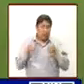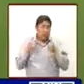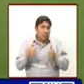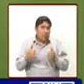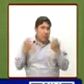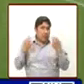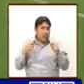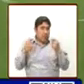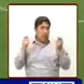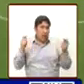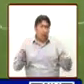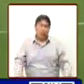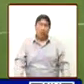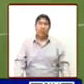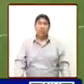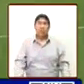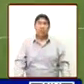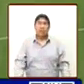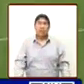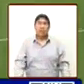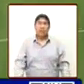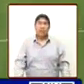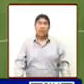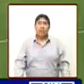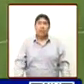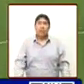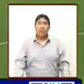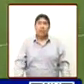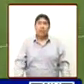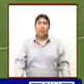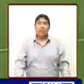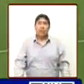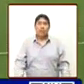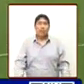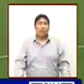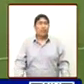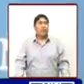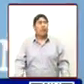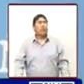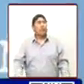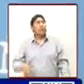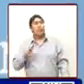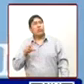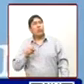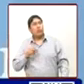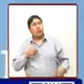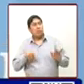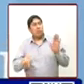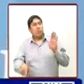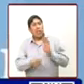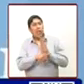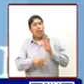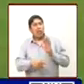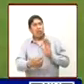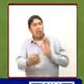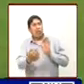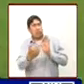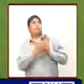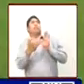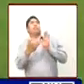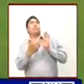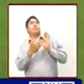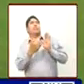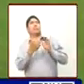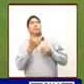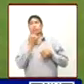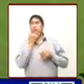Tenemos que dejar de de decirnos cosas negativas, de